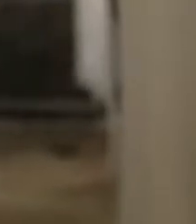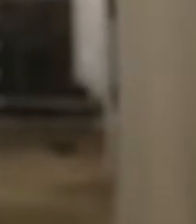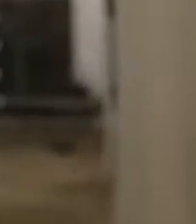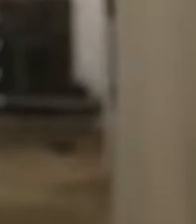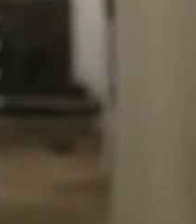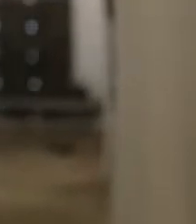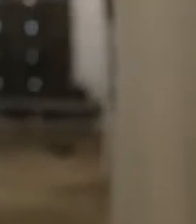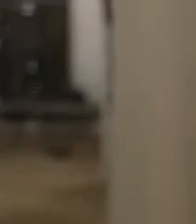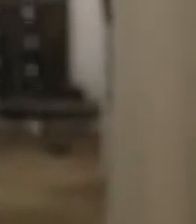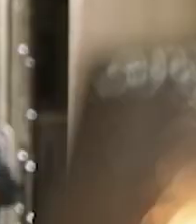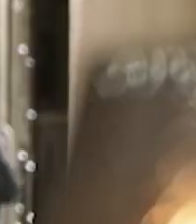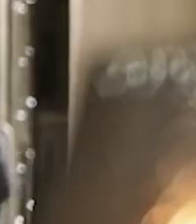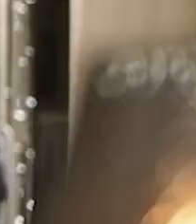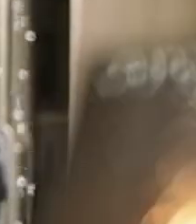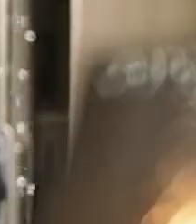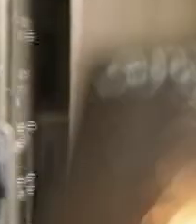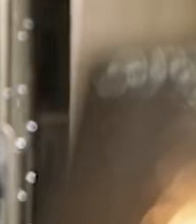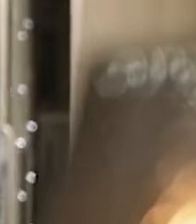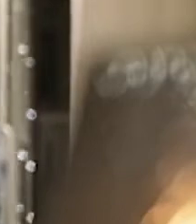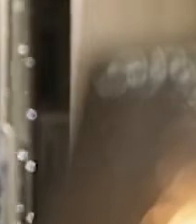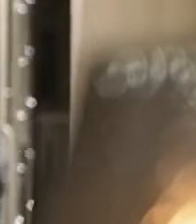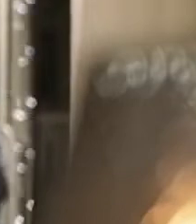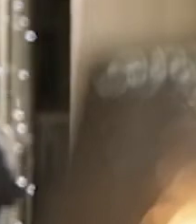Los aretes,